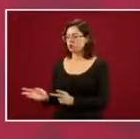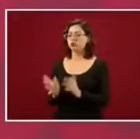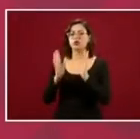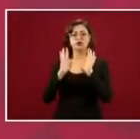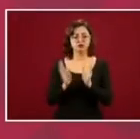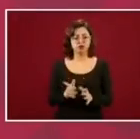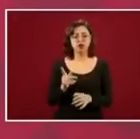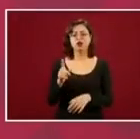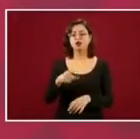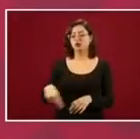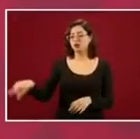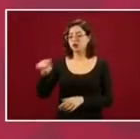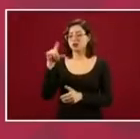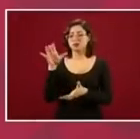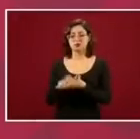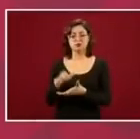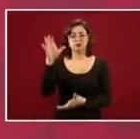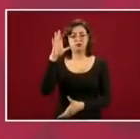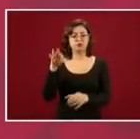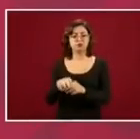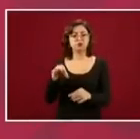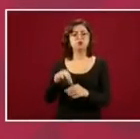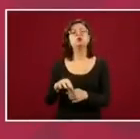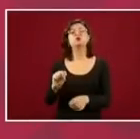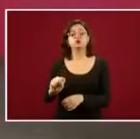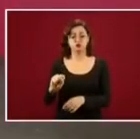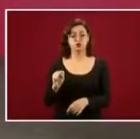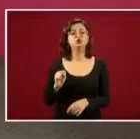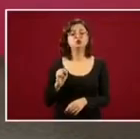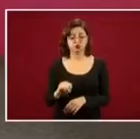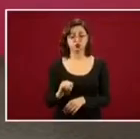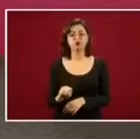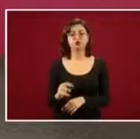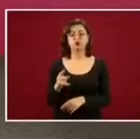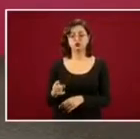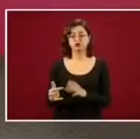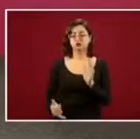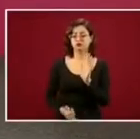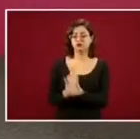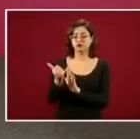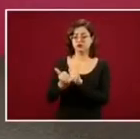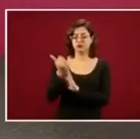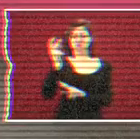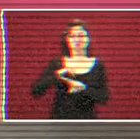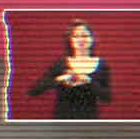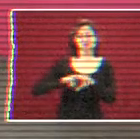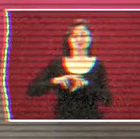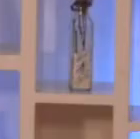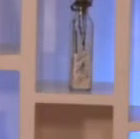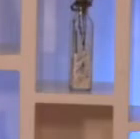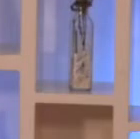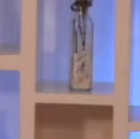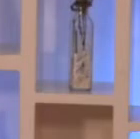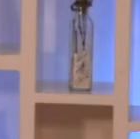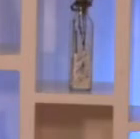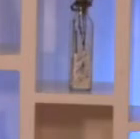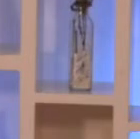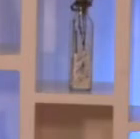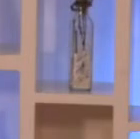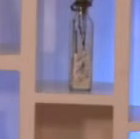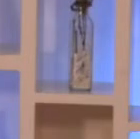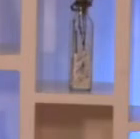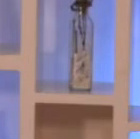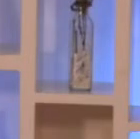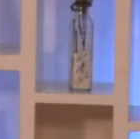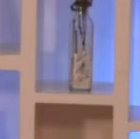gente votó a favor de la construcción del Tren Maya. Por su parte, el